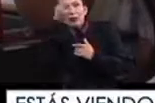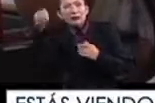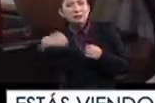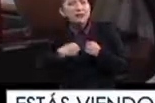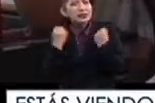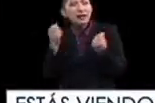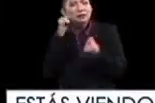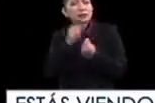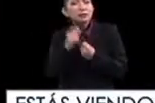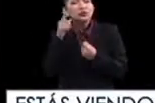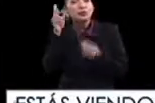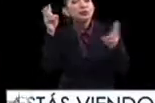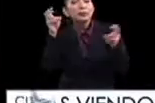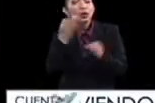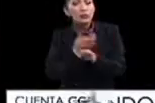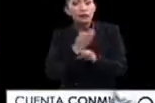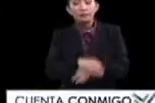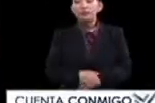siempre tocas tierra. Mira,